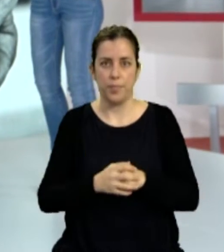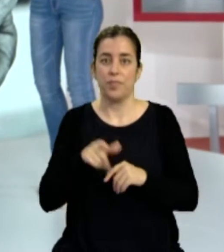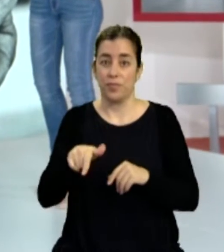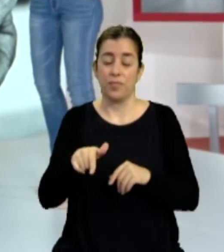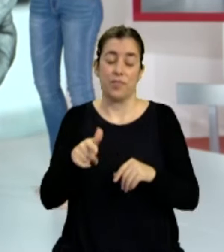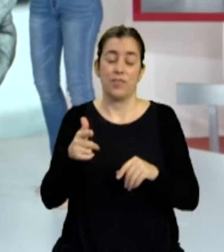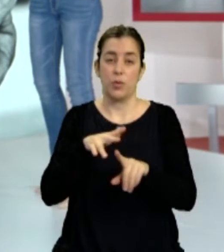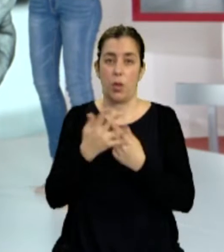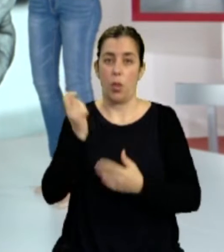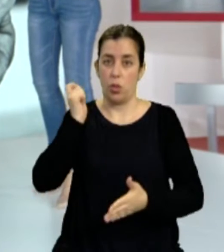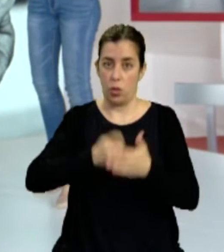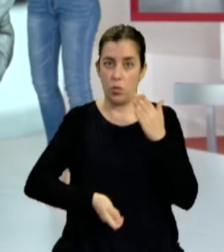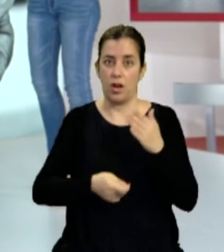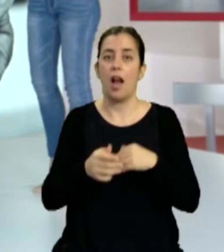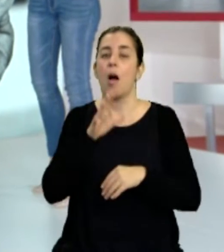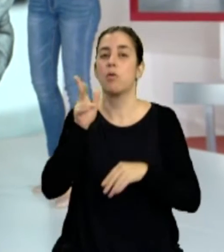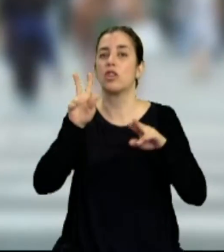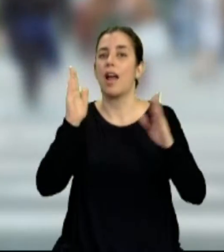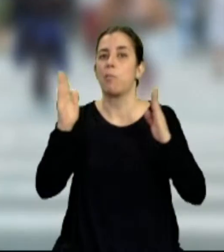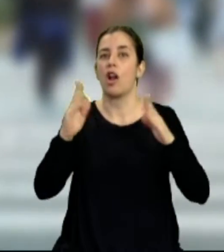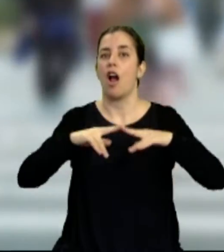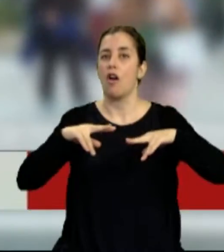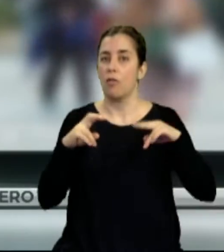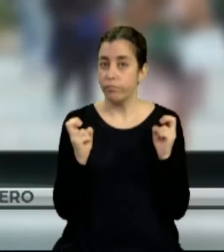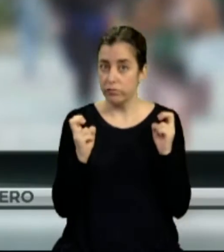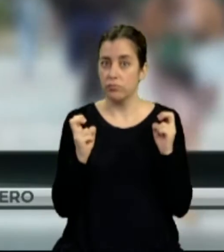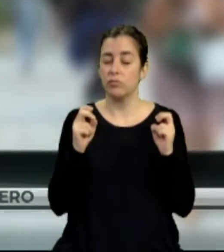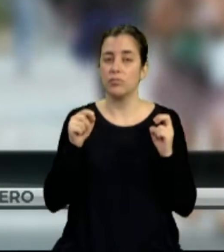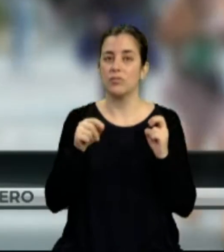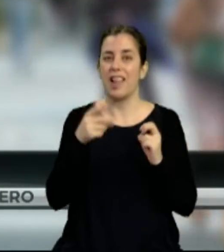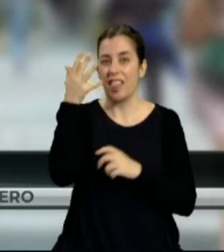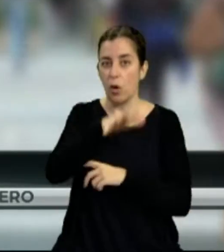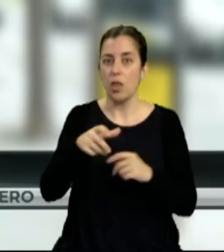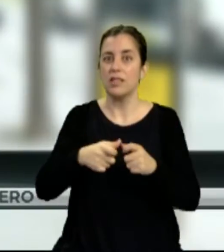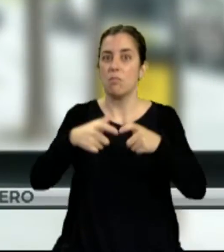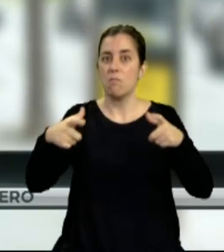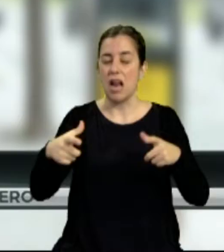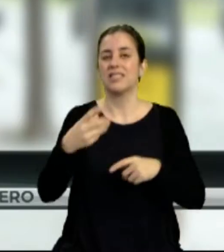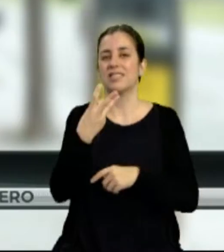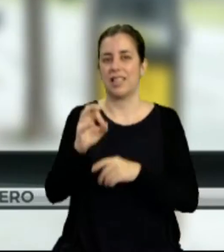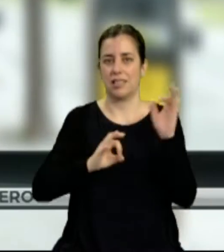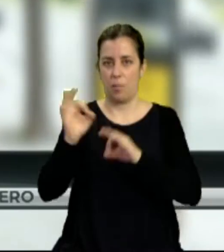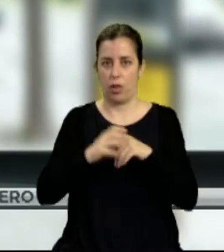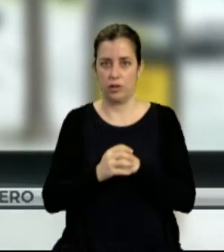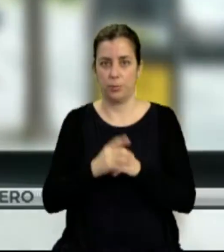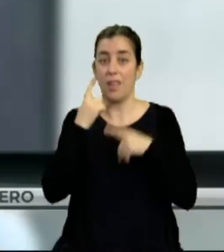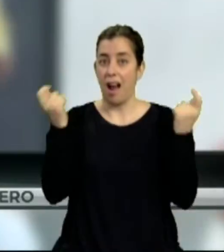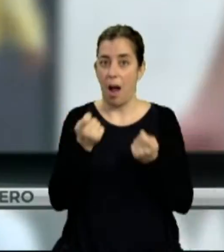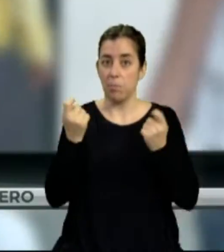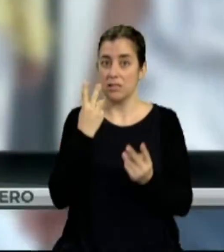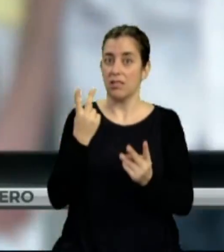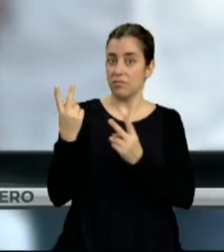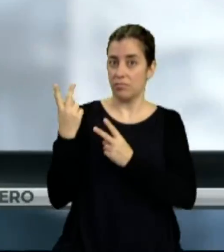confinamiento aumentaron en Navarra un 30%. Con esta campaña que van a ver impulsada por el Gobierno de Navarra, se hace